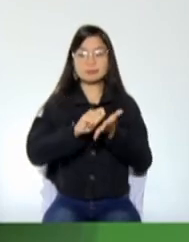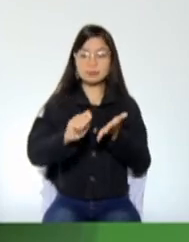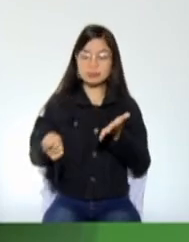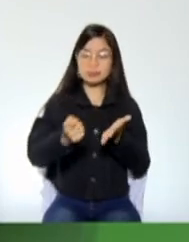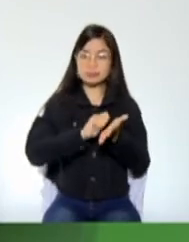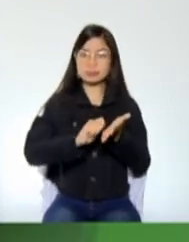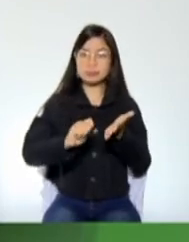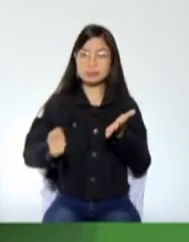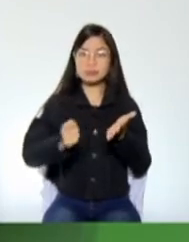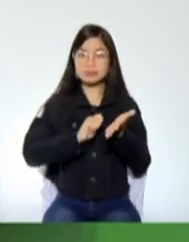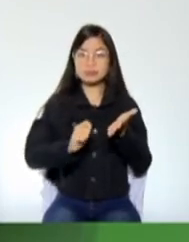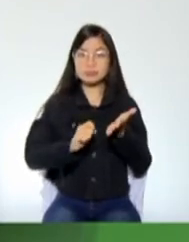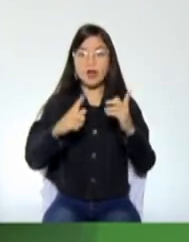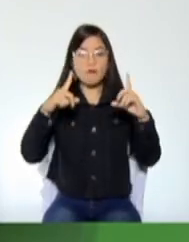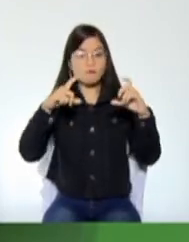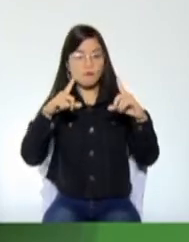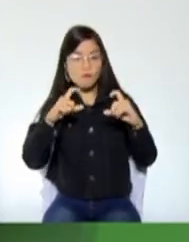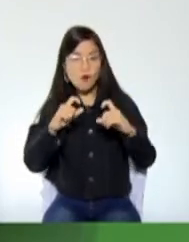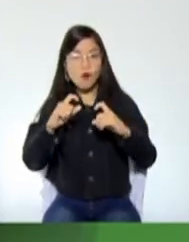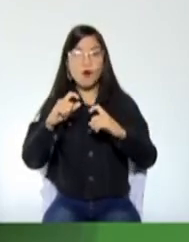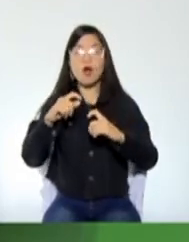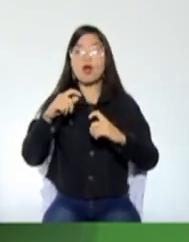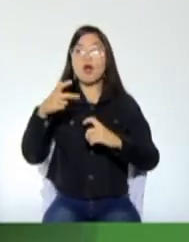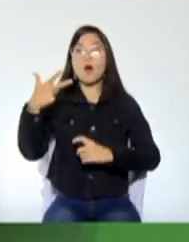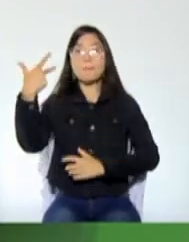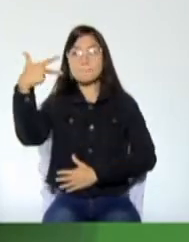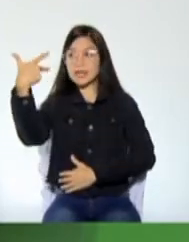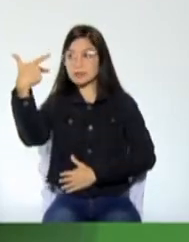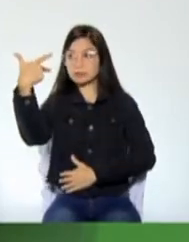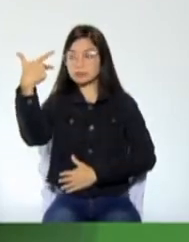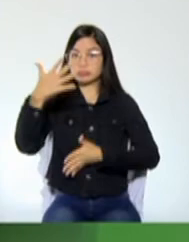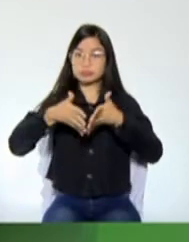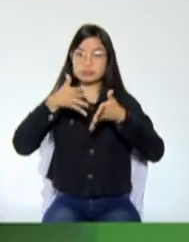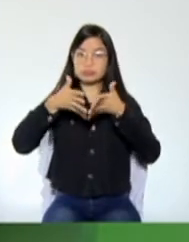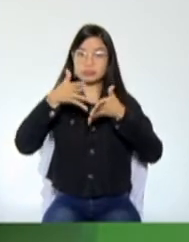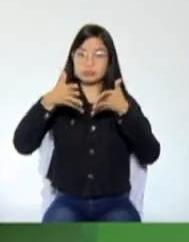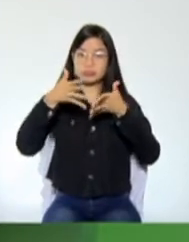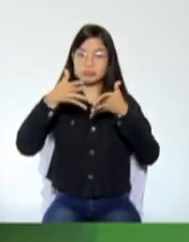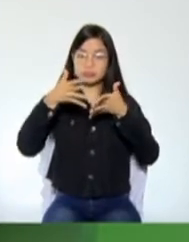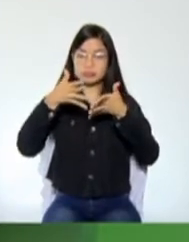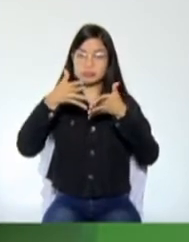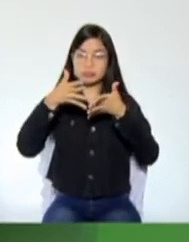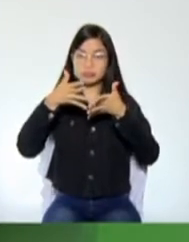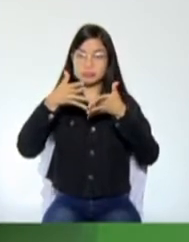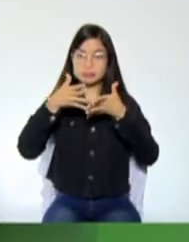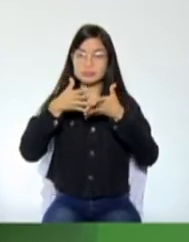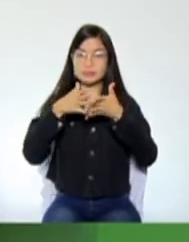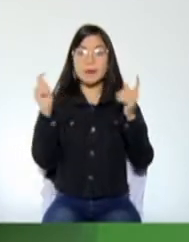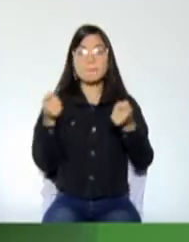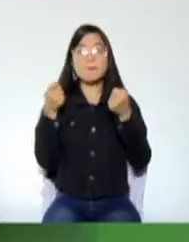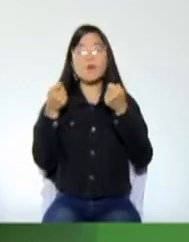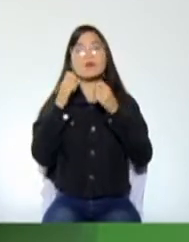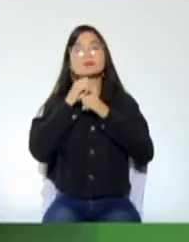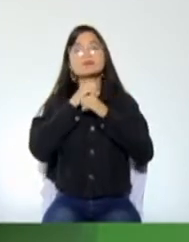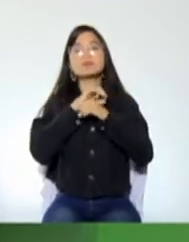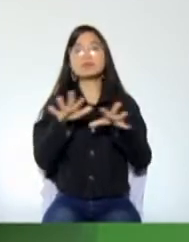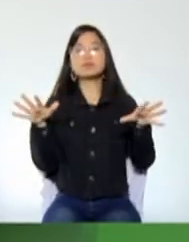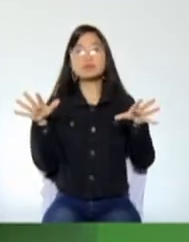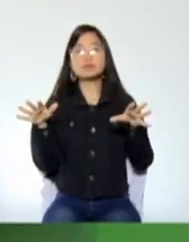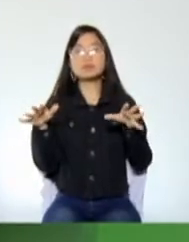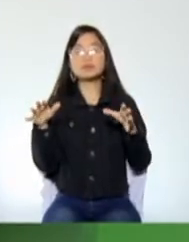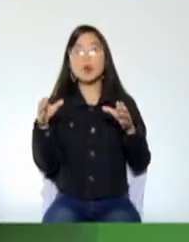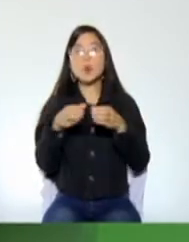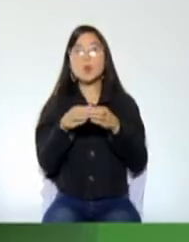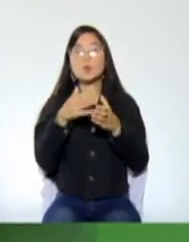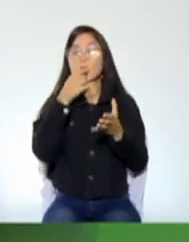ya sea a través de videos, fotos y pasarlas, comunicarlas en su familia, comunidad, en su grupo